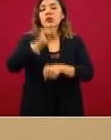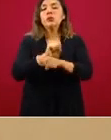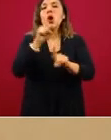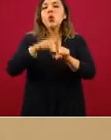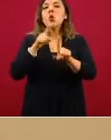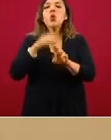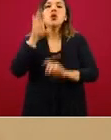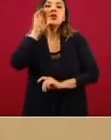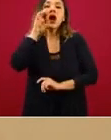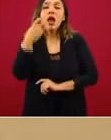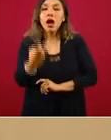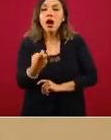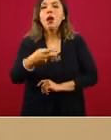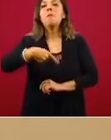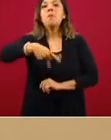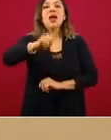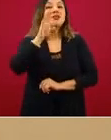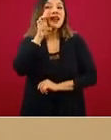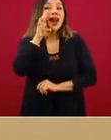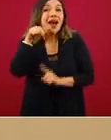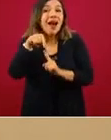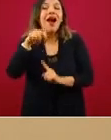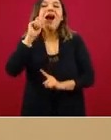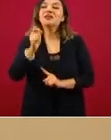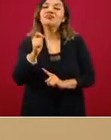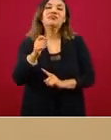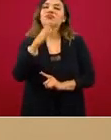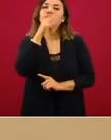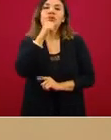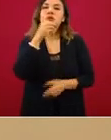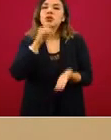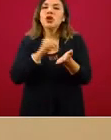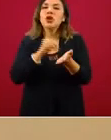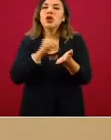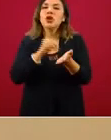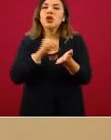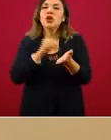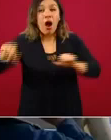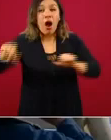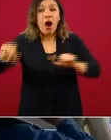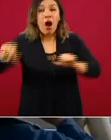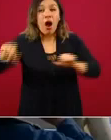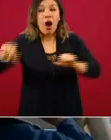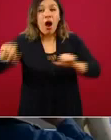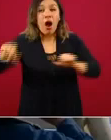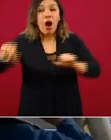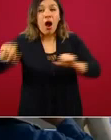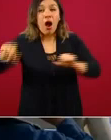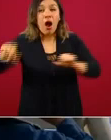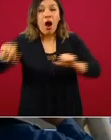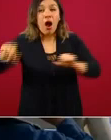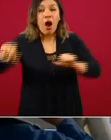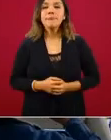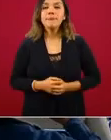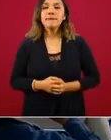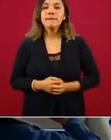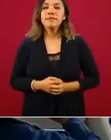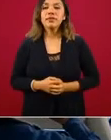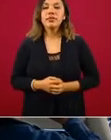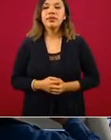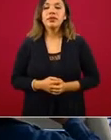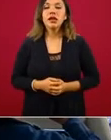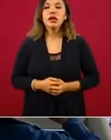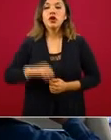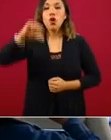color naranja. Aún así, naranja no permite todavía muchas actividades. Veamos en la primera diapositiva la